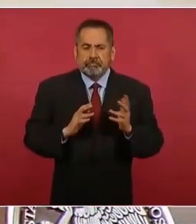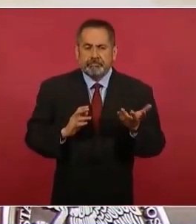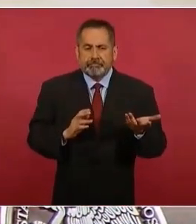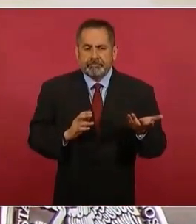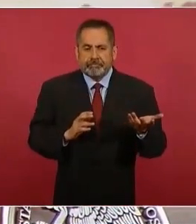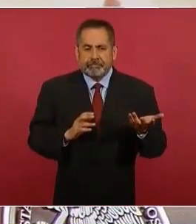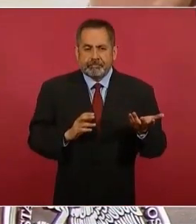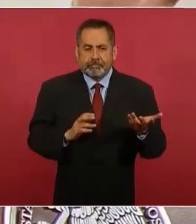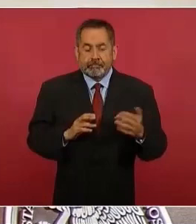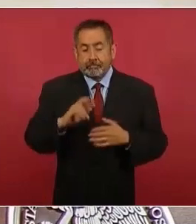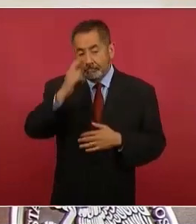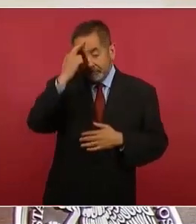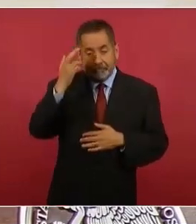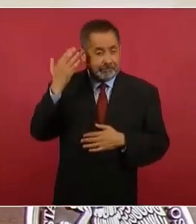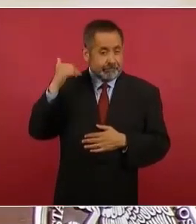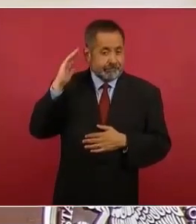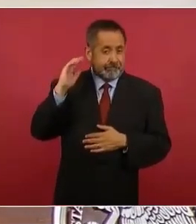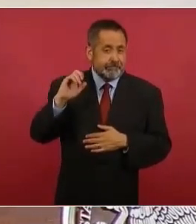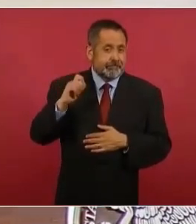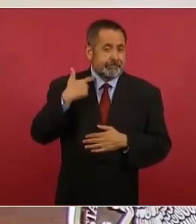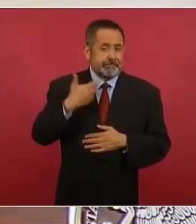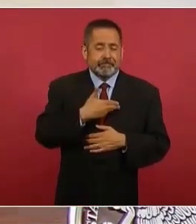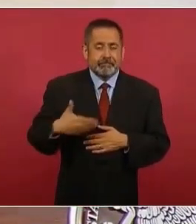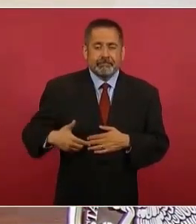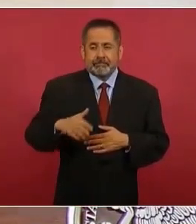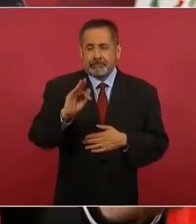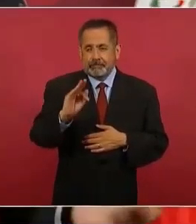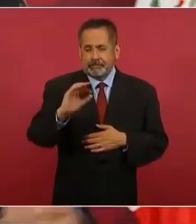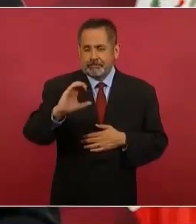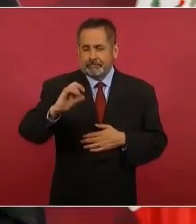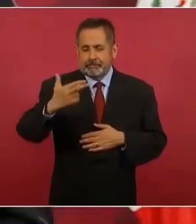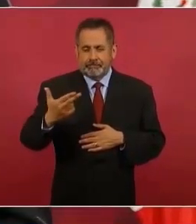porque Calderón no se opuso a Peña.